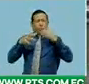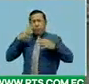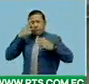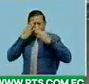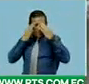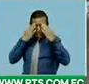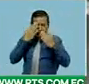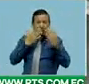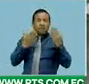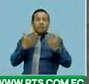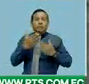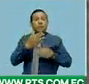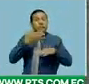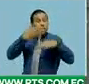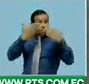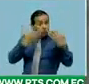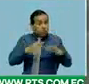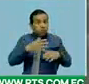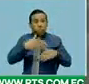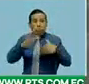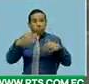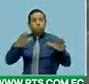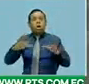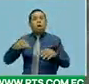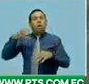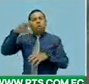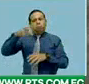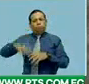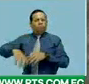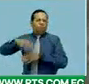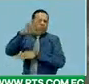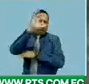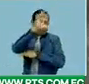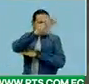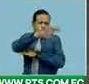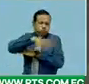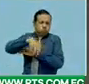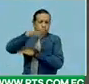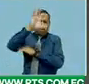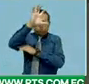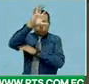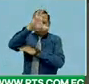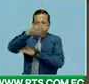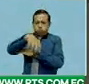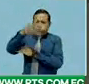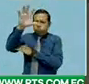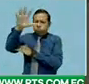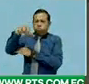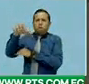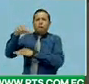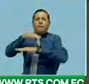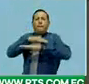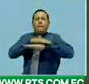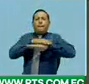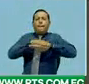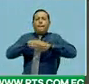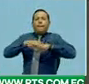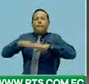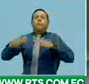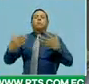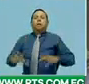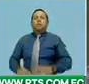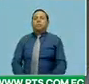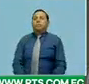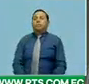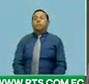maquinarias realizaron el trabajo de destrucción de las improvisadas edificaciones. Luego de la socialización, la verbalización y